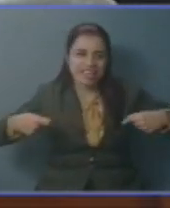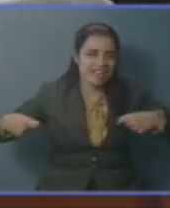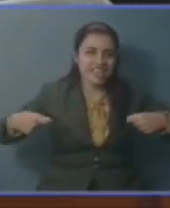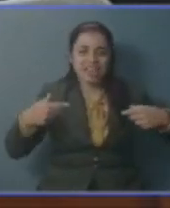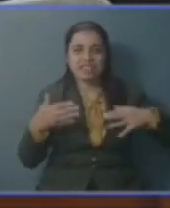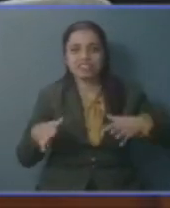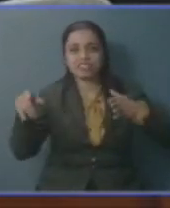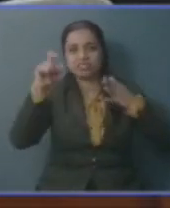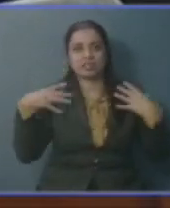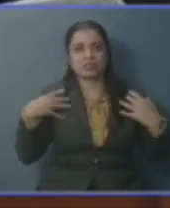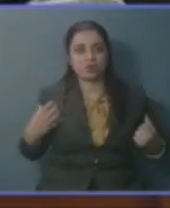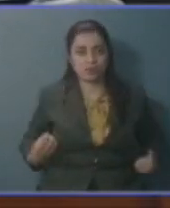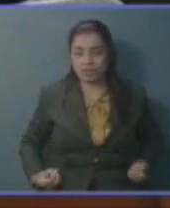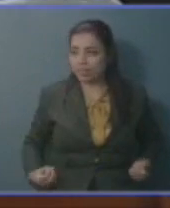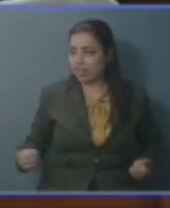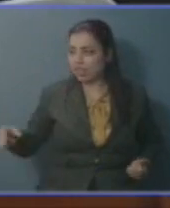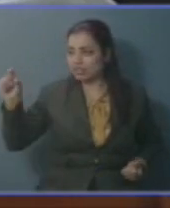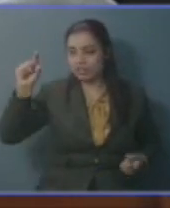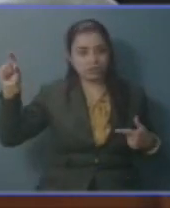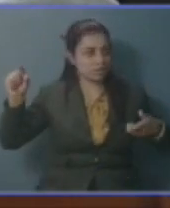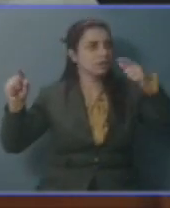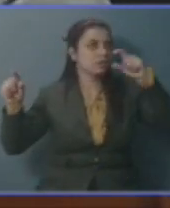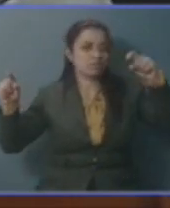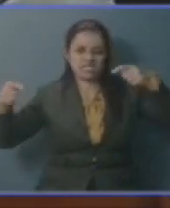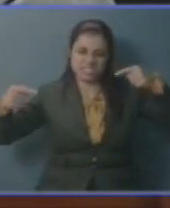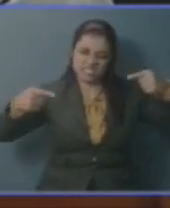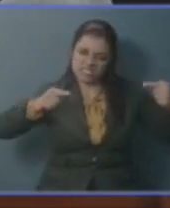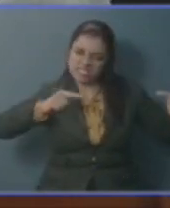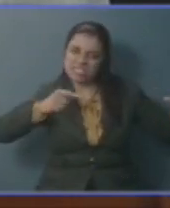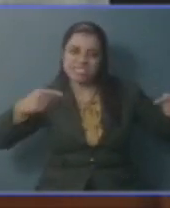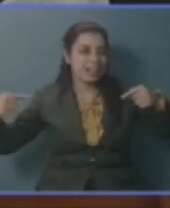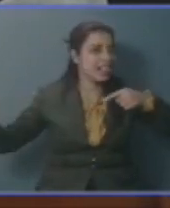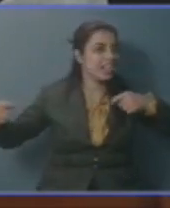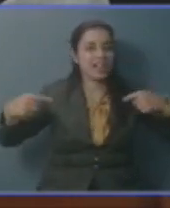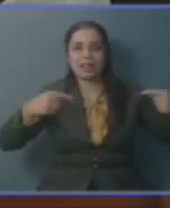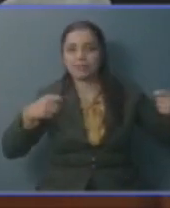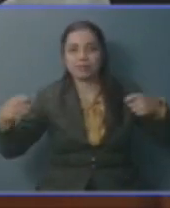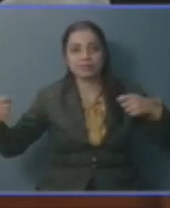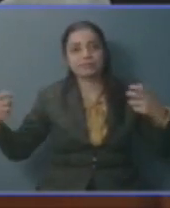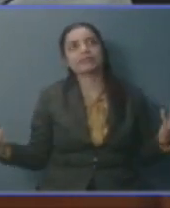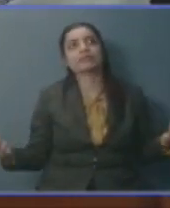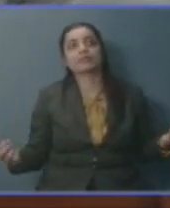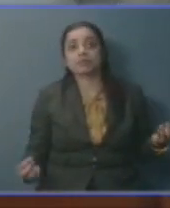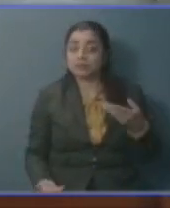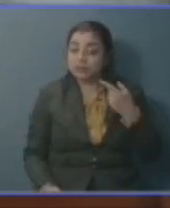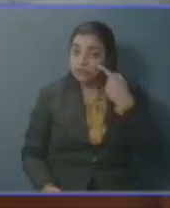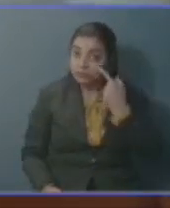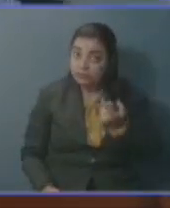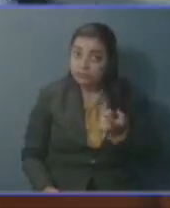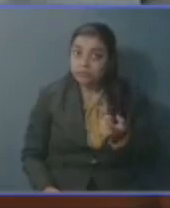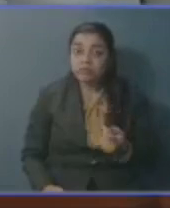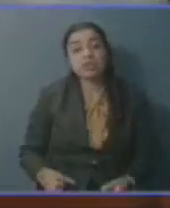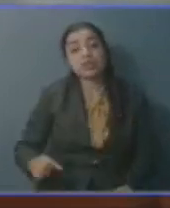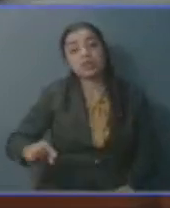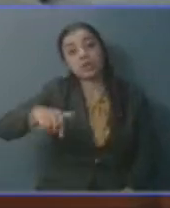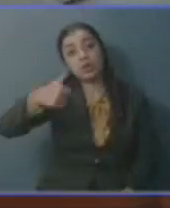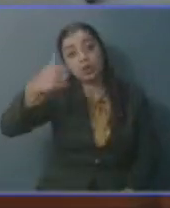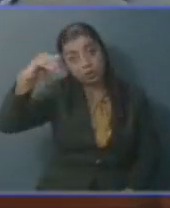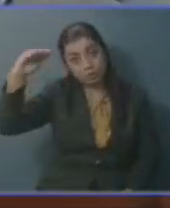Estado, y aquí tenemos que ver los ejemplos exitosos de